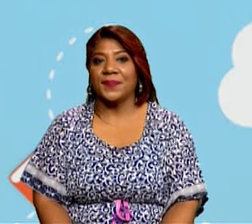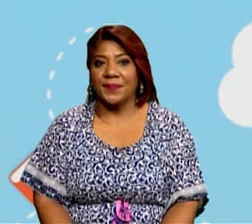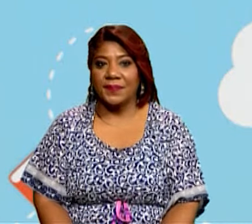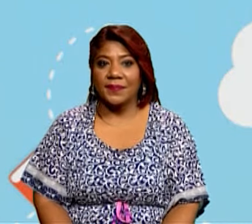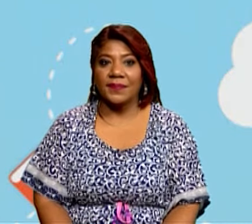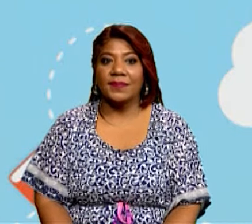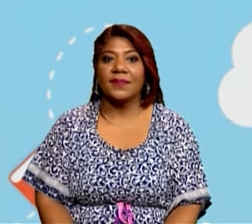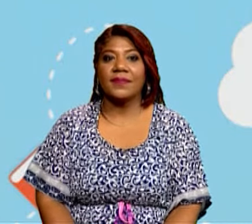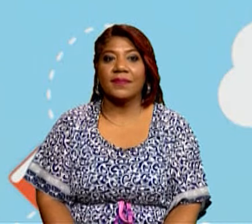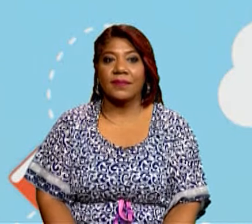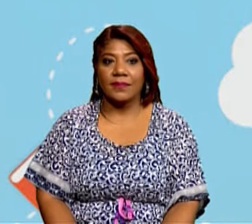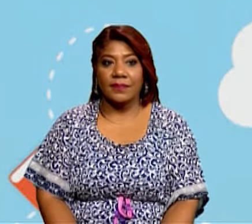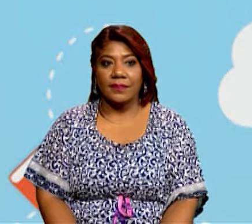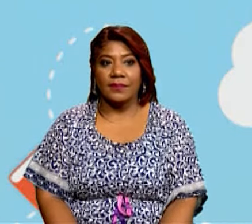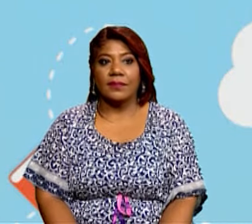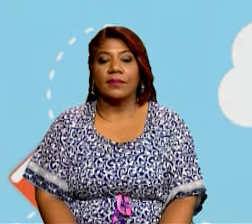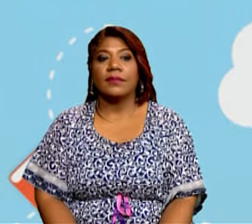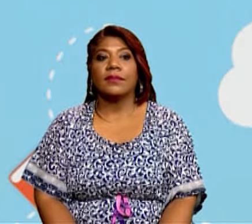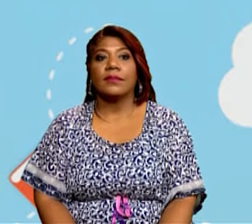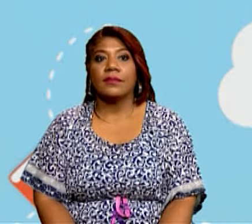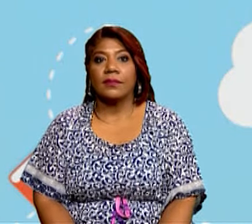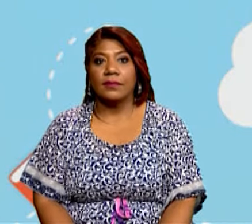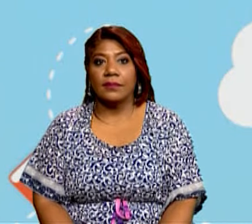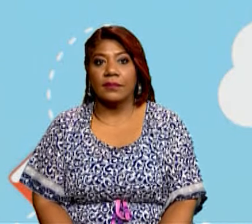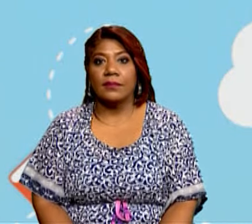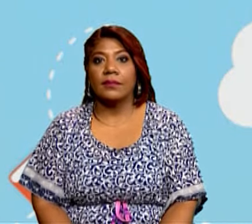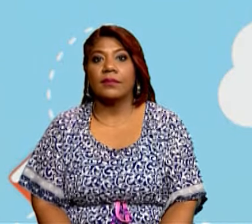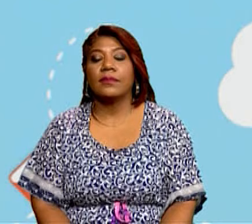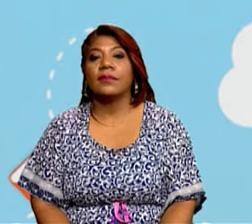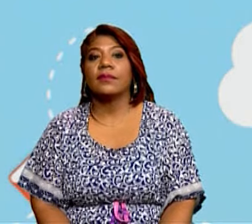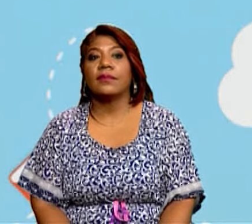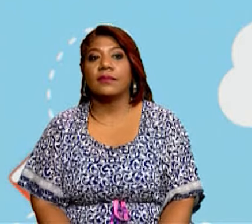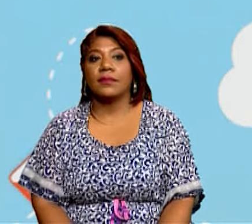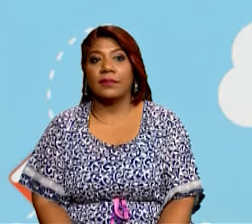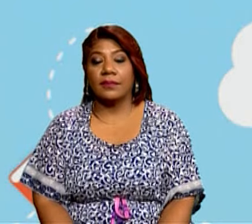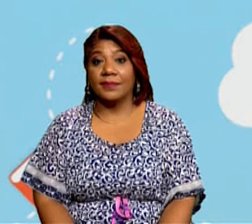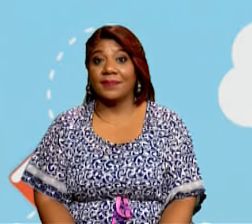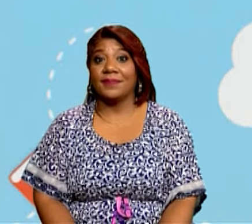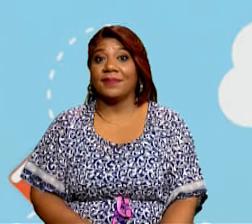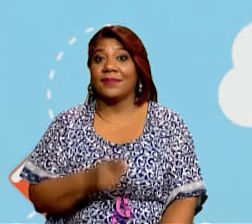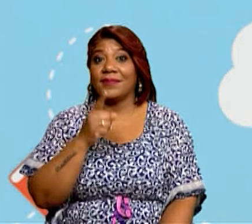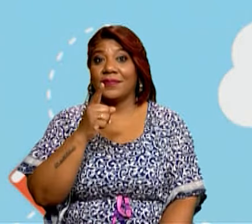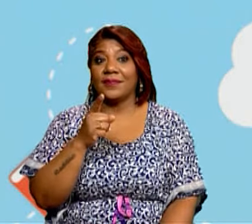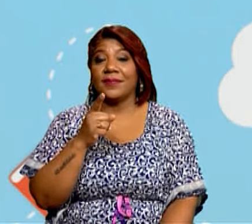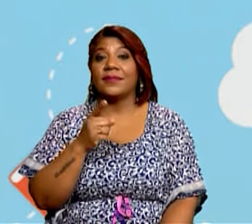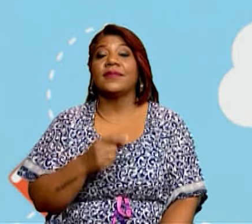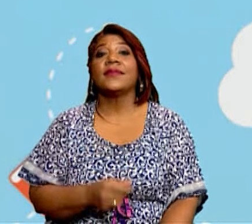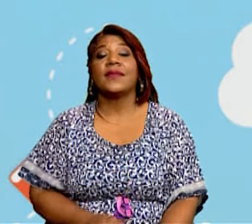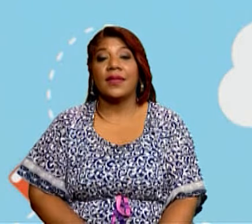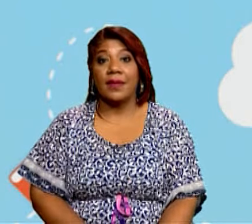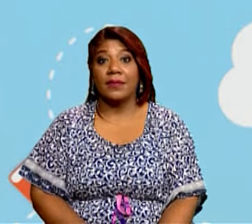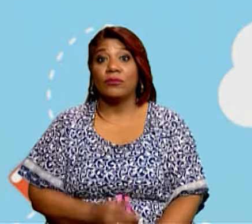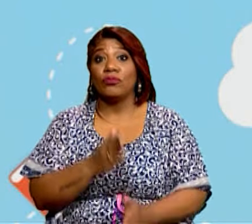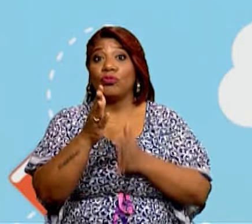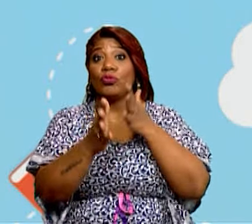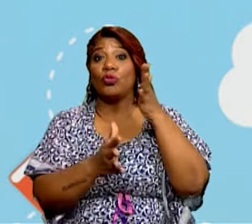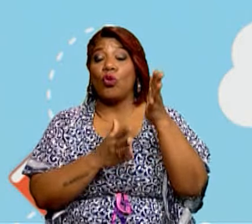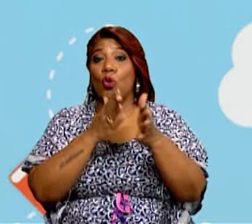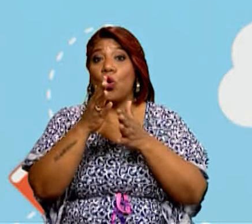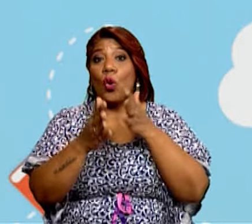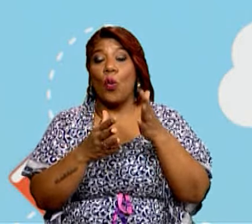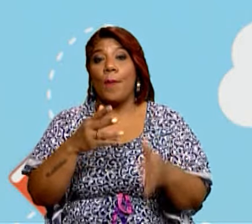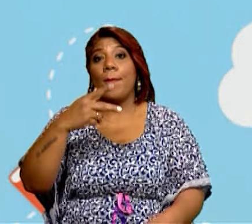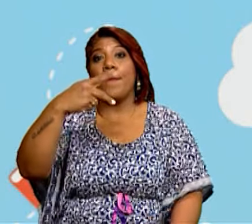Exactamente, el canal de Panamá está ubicado en la provincia de Panamá. Esto es el Fuerte San Lorenzo y está ubicado